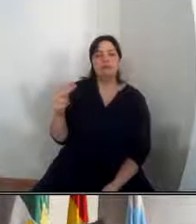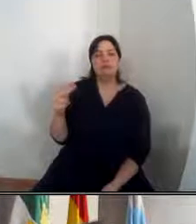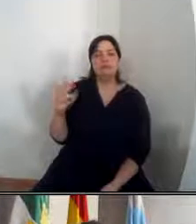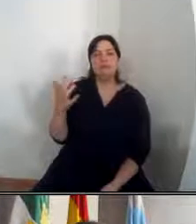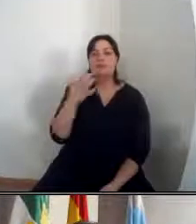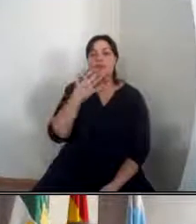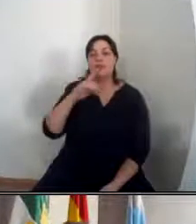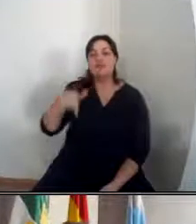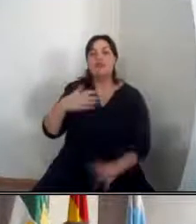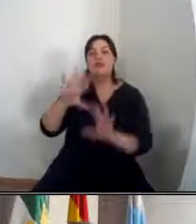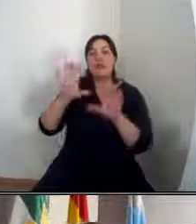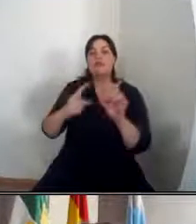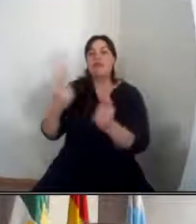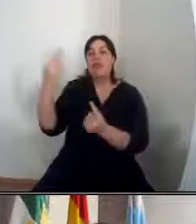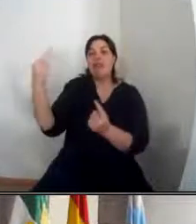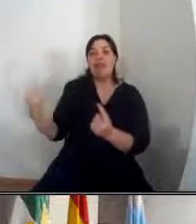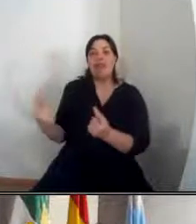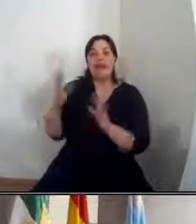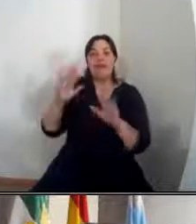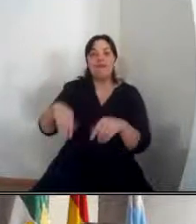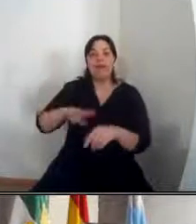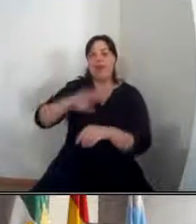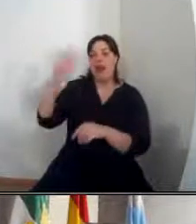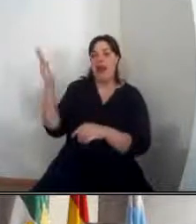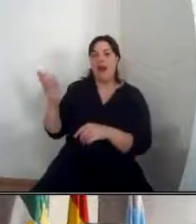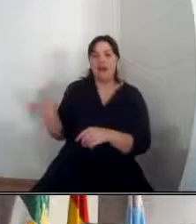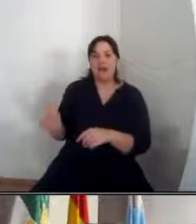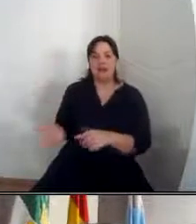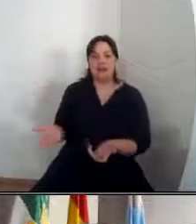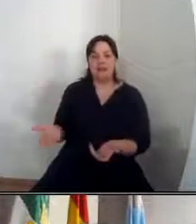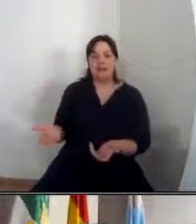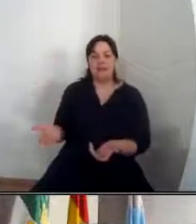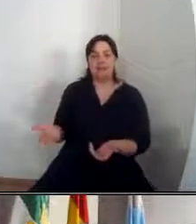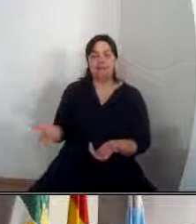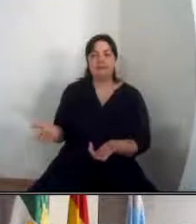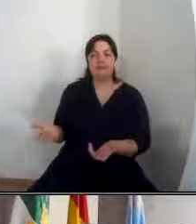solo, pues nos atacan, y la ataca y la